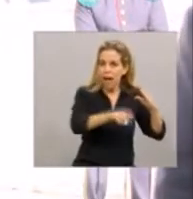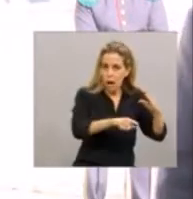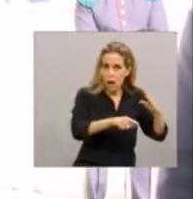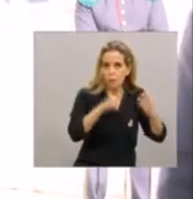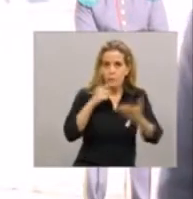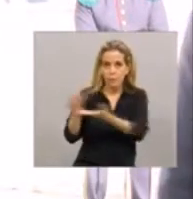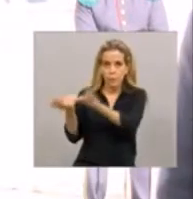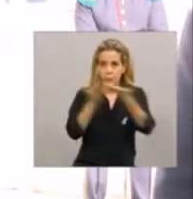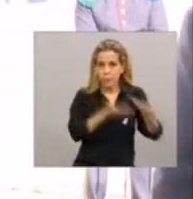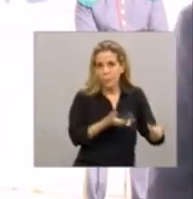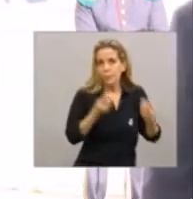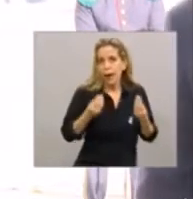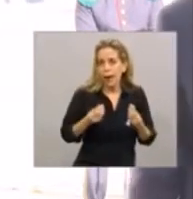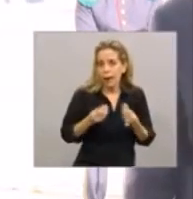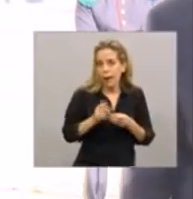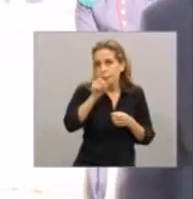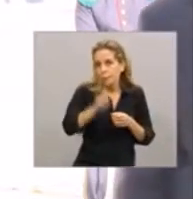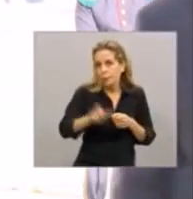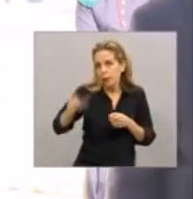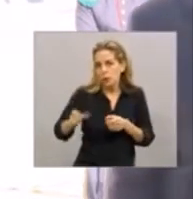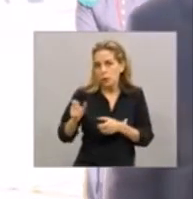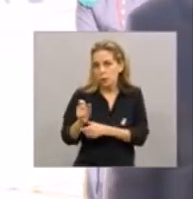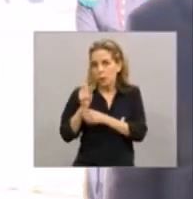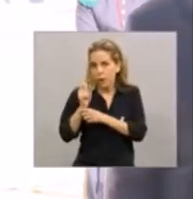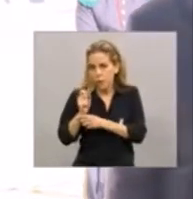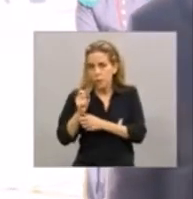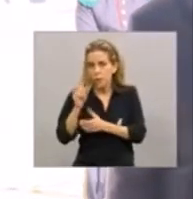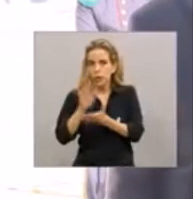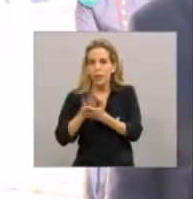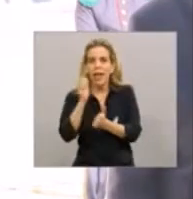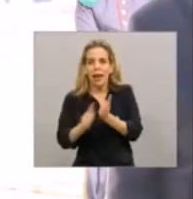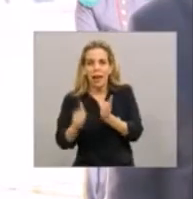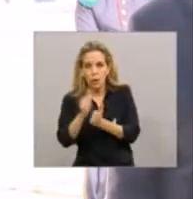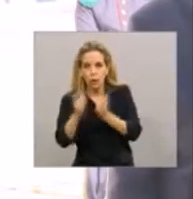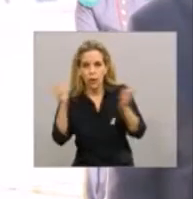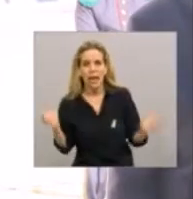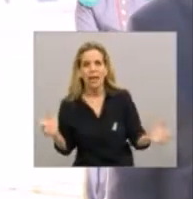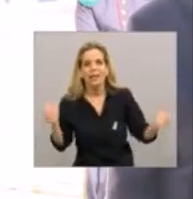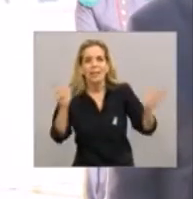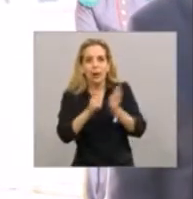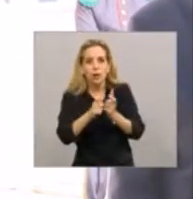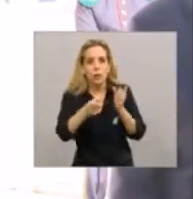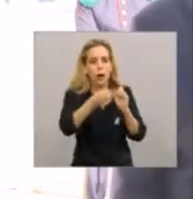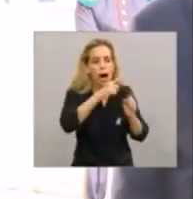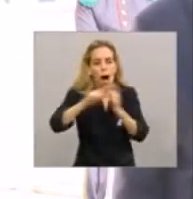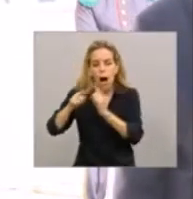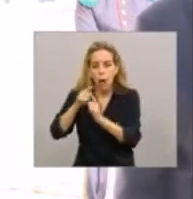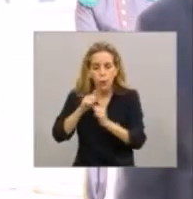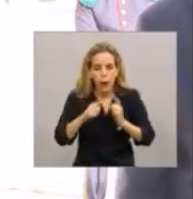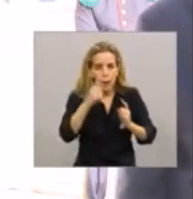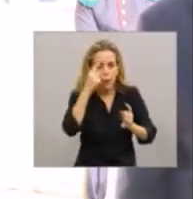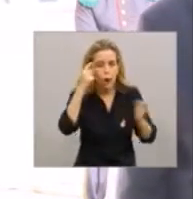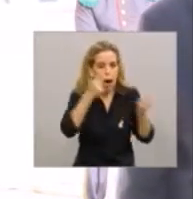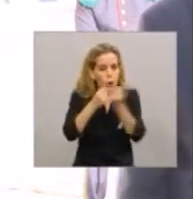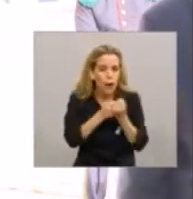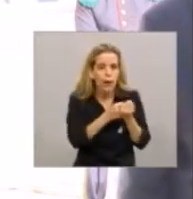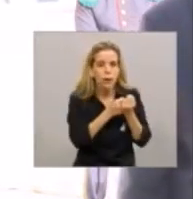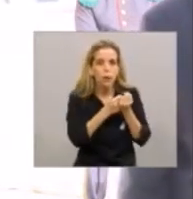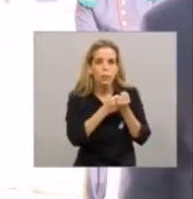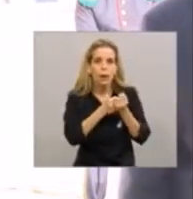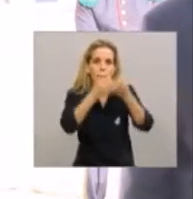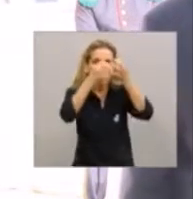próceres se reúnen acá y declaren la independencia hagan nacer a la argentina